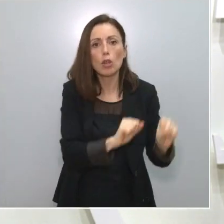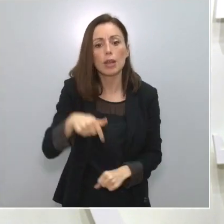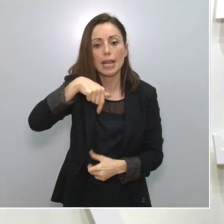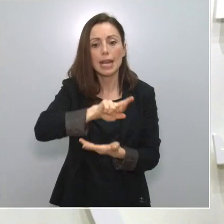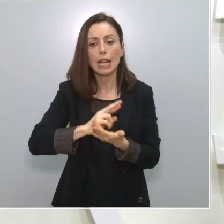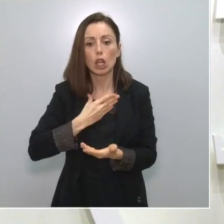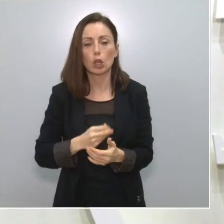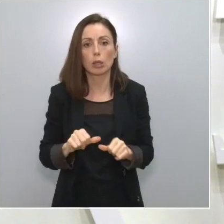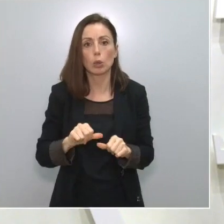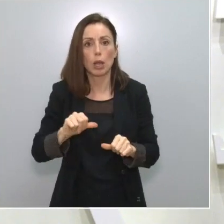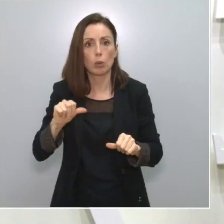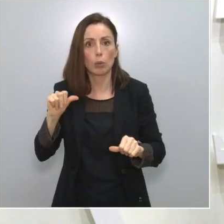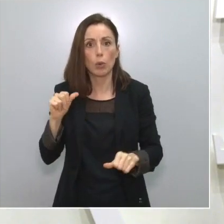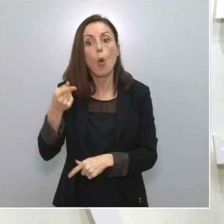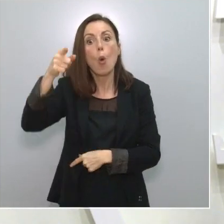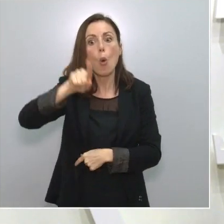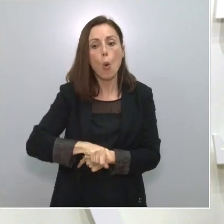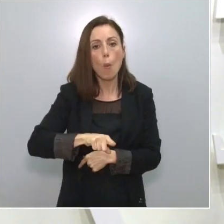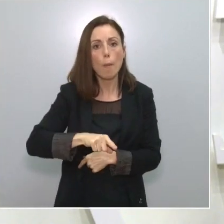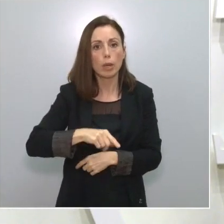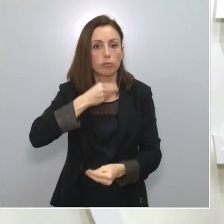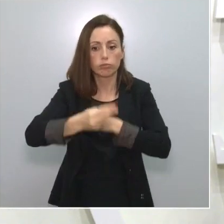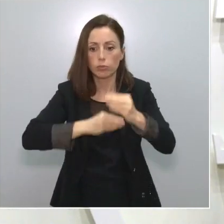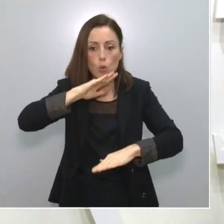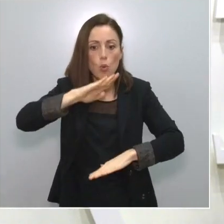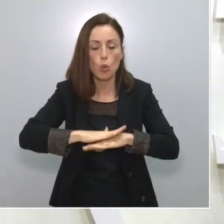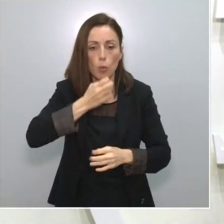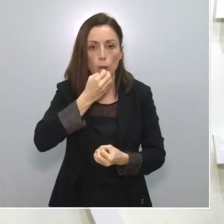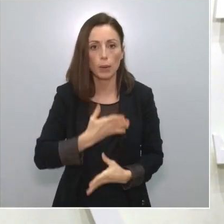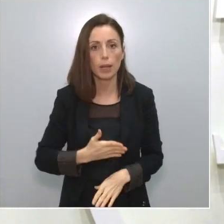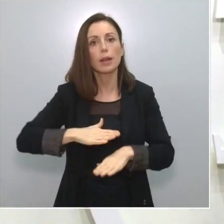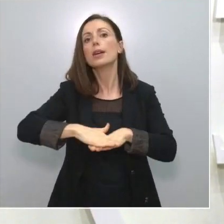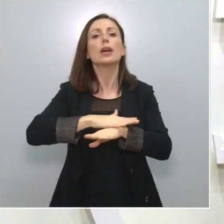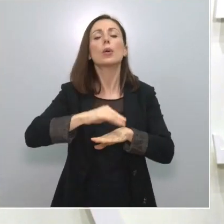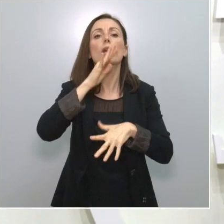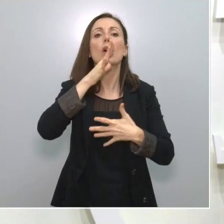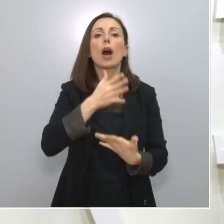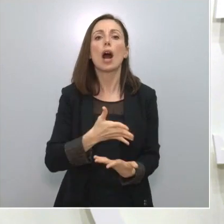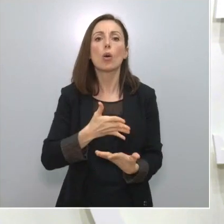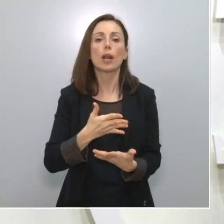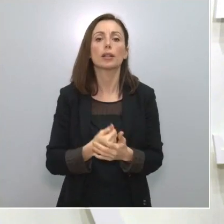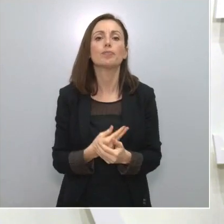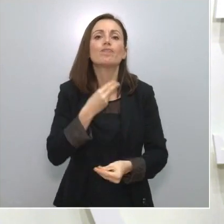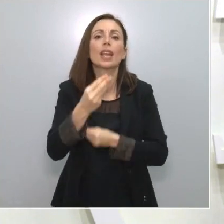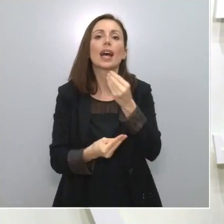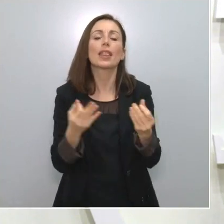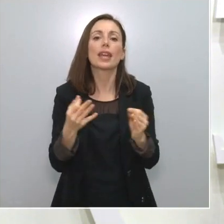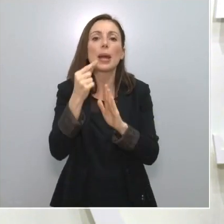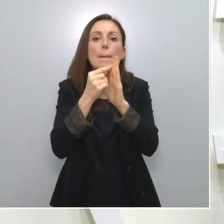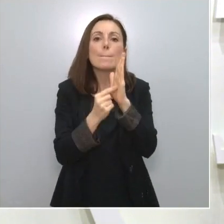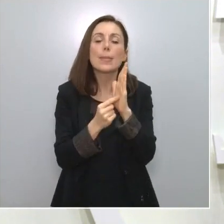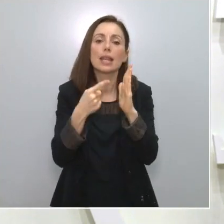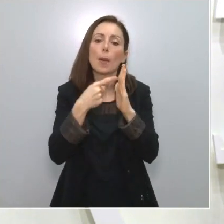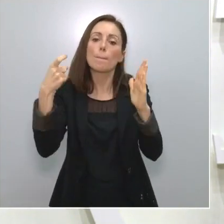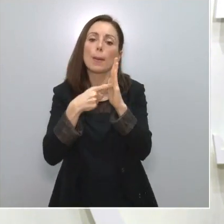región de Murcia desde hace ya más de un mes. El Gobierno ahora va a levantar algunas medidas de